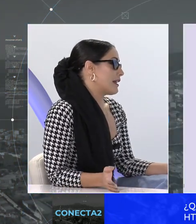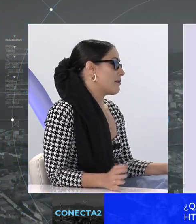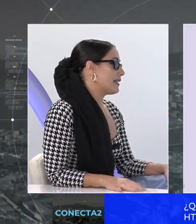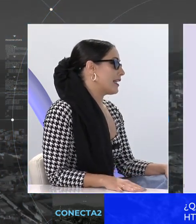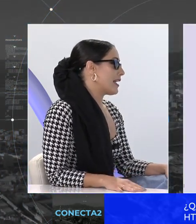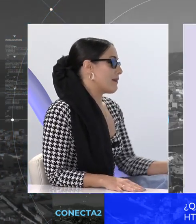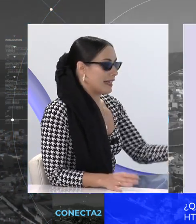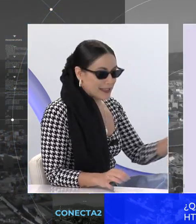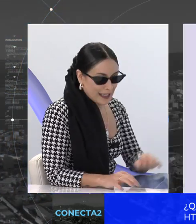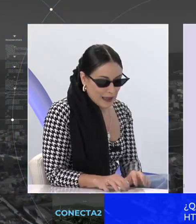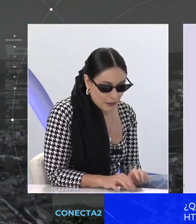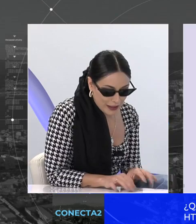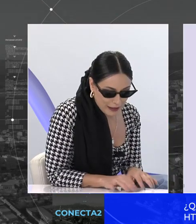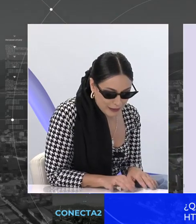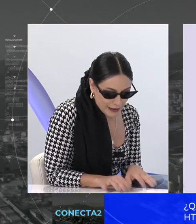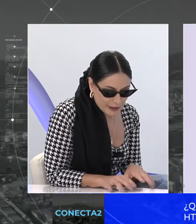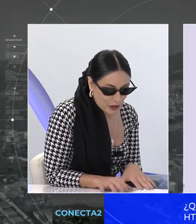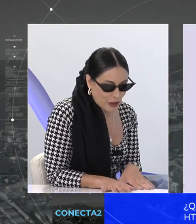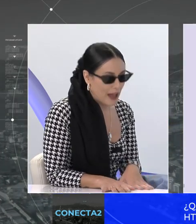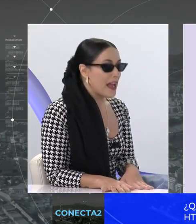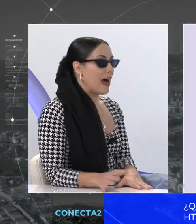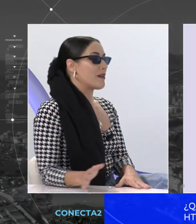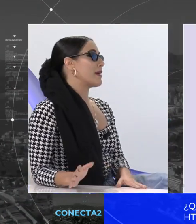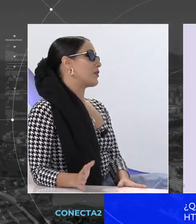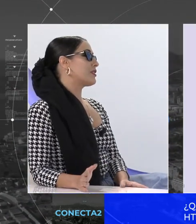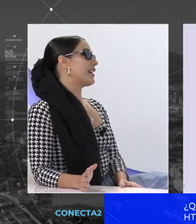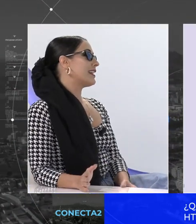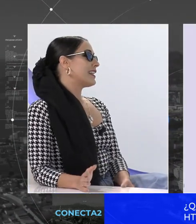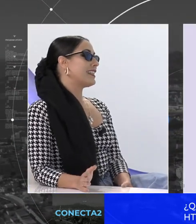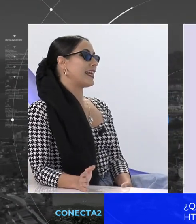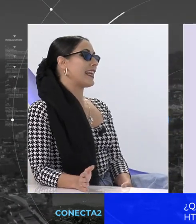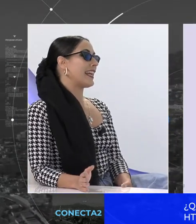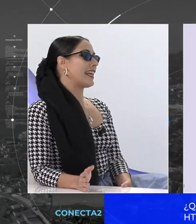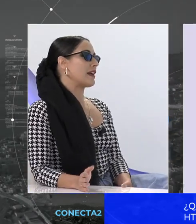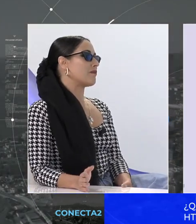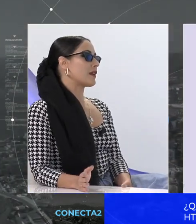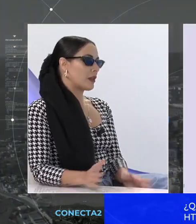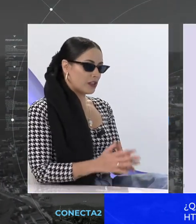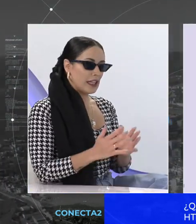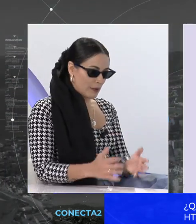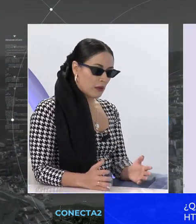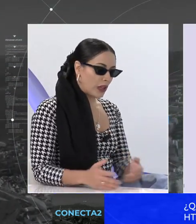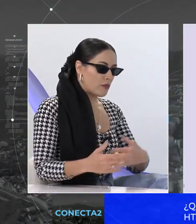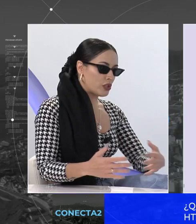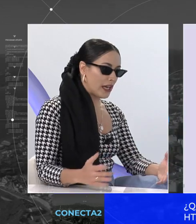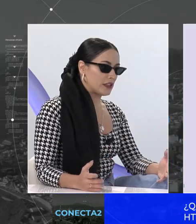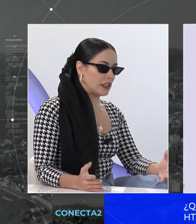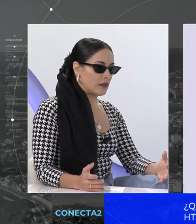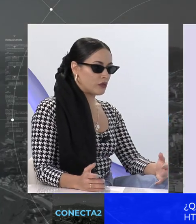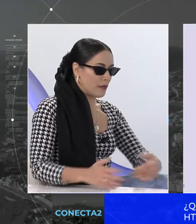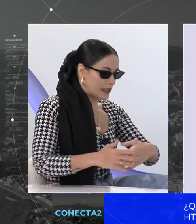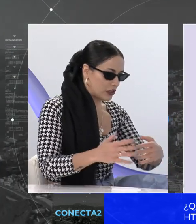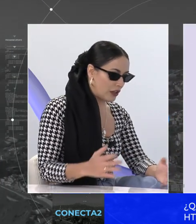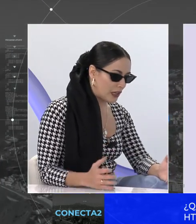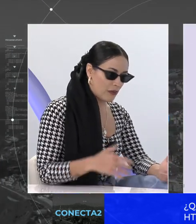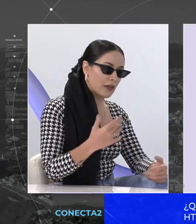el viernes me enteraré me encantaría poder meterme todos los días a ver me cona de que me cona de que me ha votado mucha gente